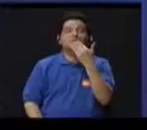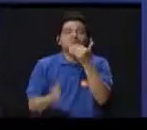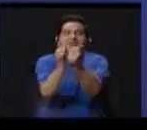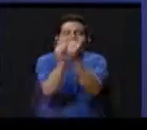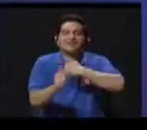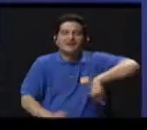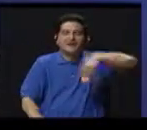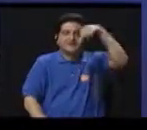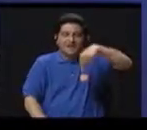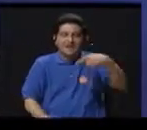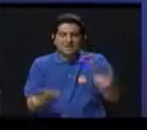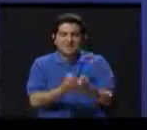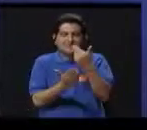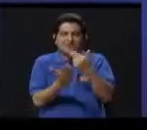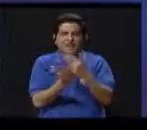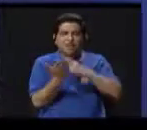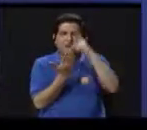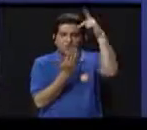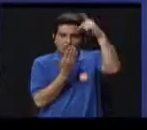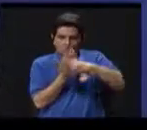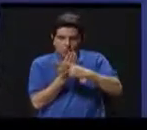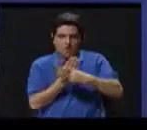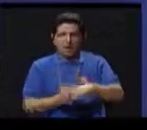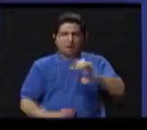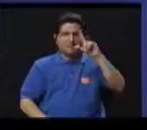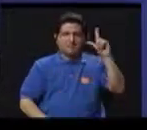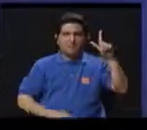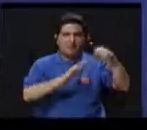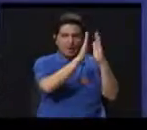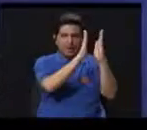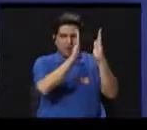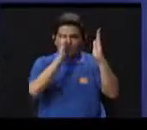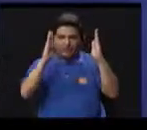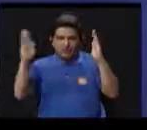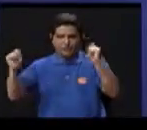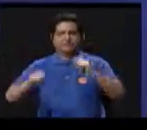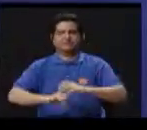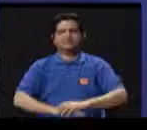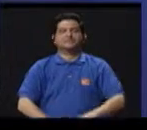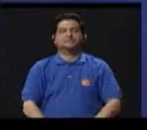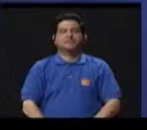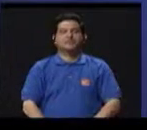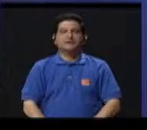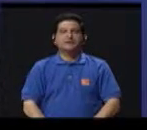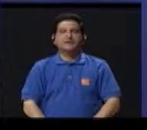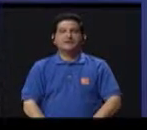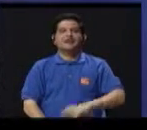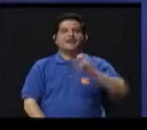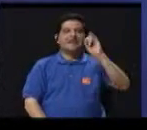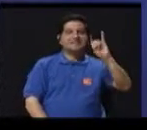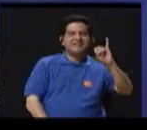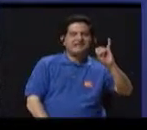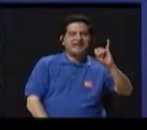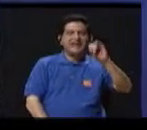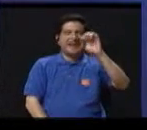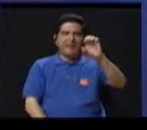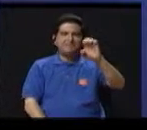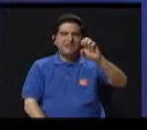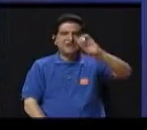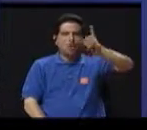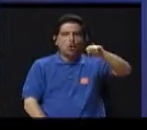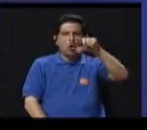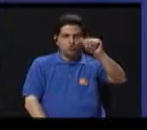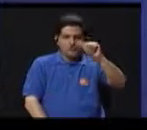Gracias por estar con nosotros. Esta es una nueva edición de Lunes de Cinemateca. Isabela, Emilio y